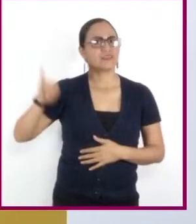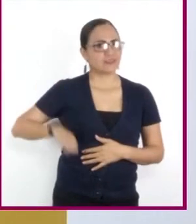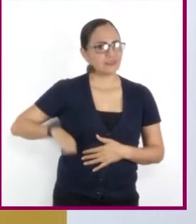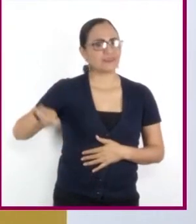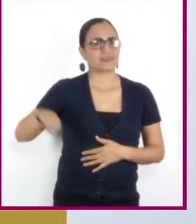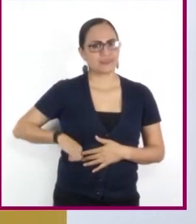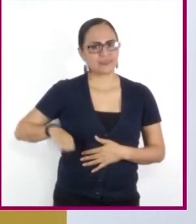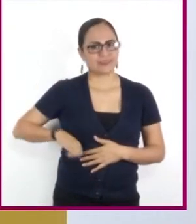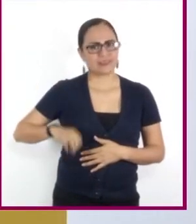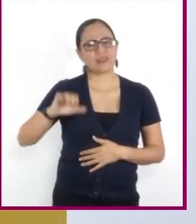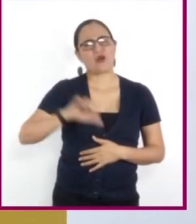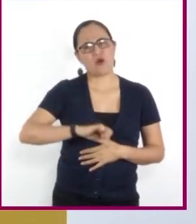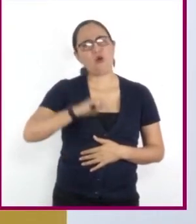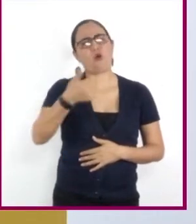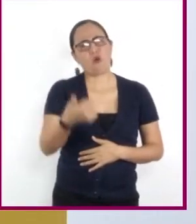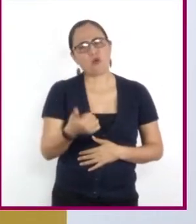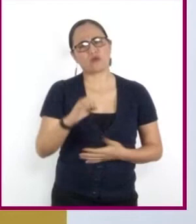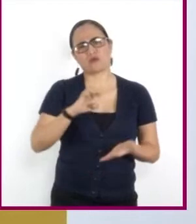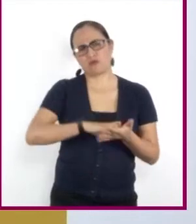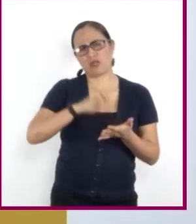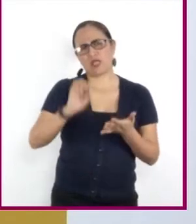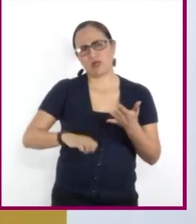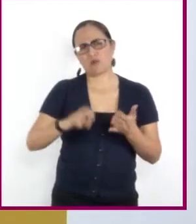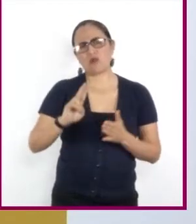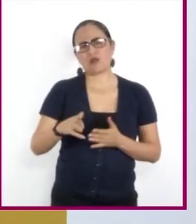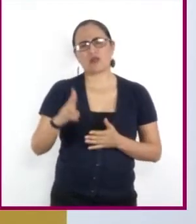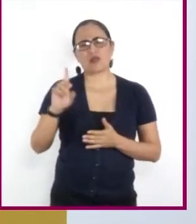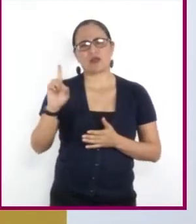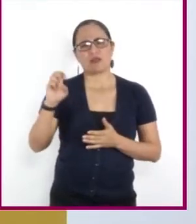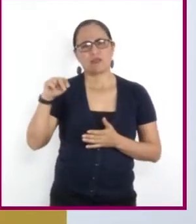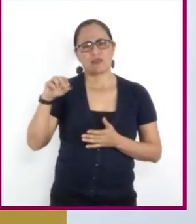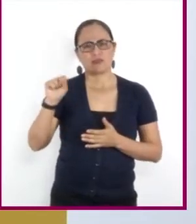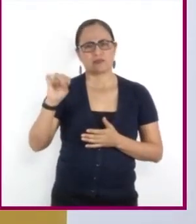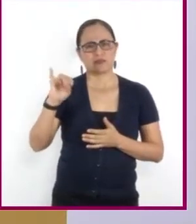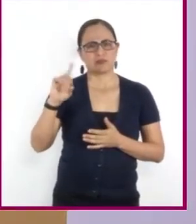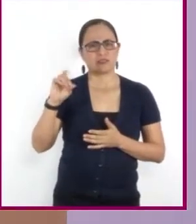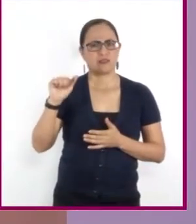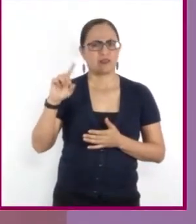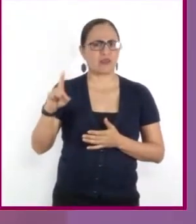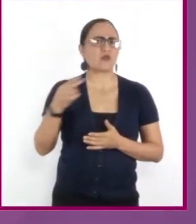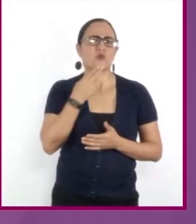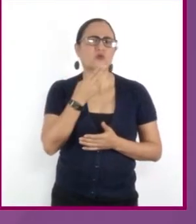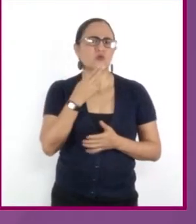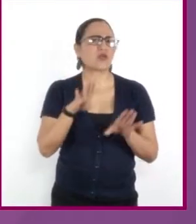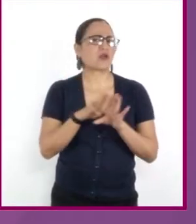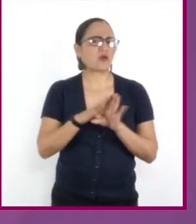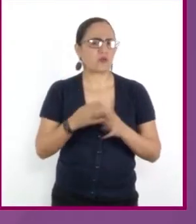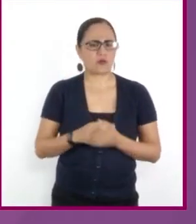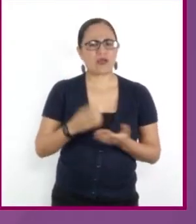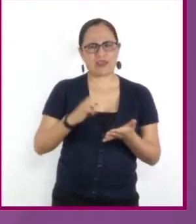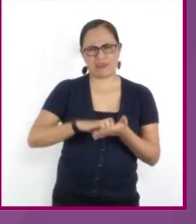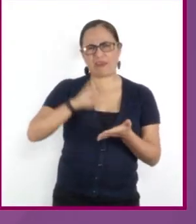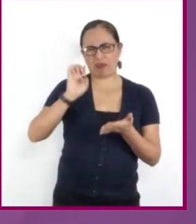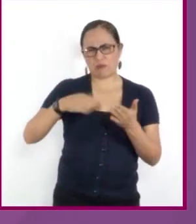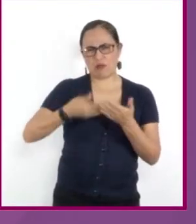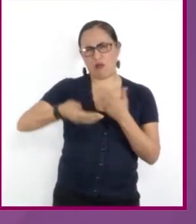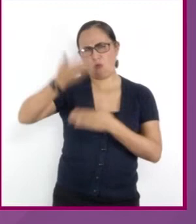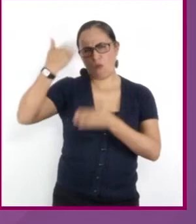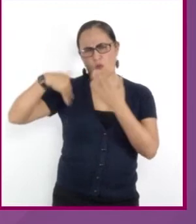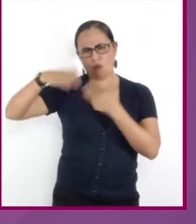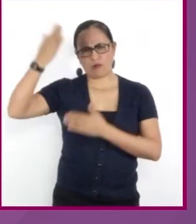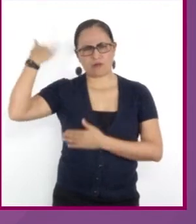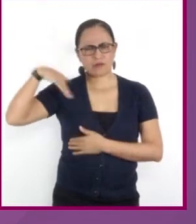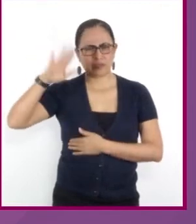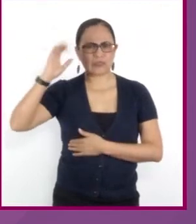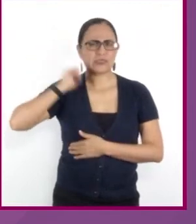¿Podemos ejemplificar otro uso de la densidad? Propongamos el ejemplo que pasó hace mucho tiempo. Para ser más preciso,